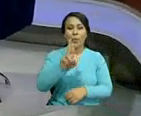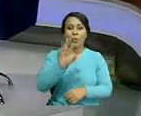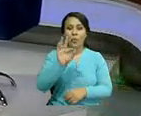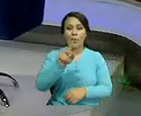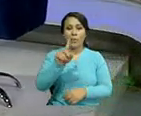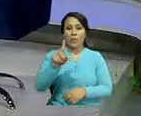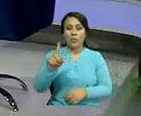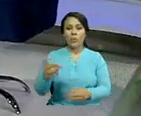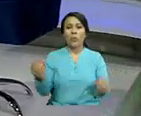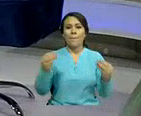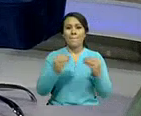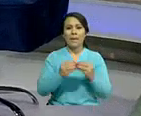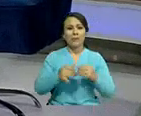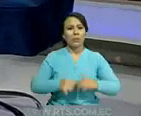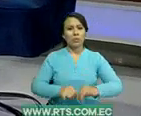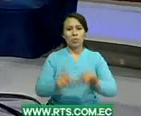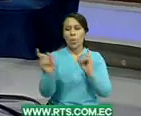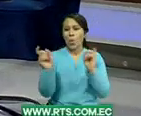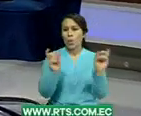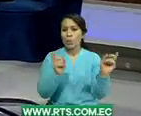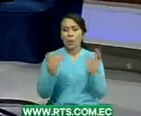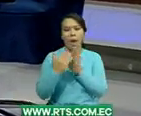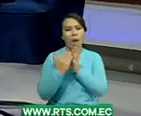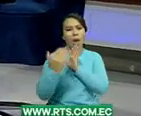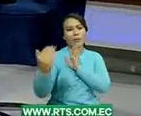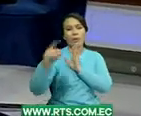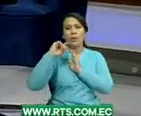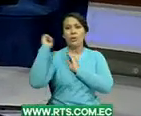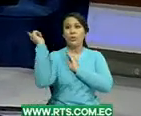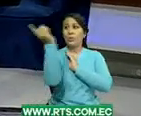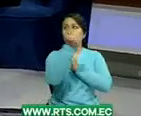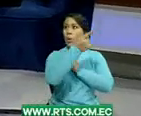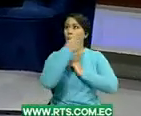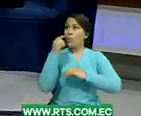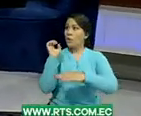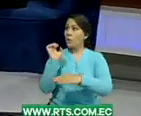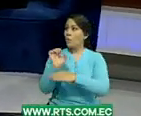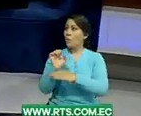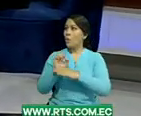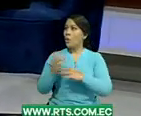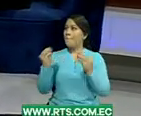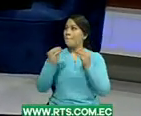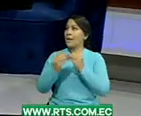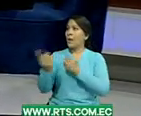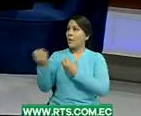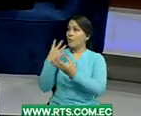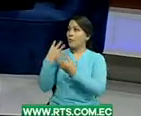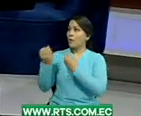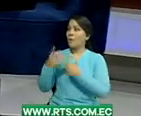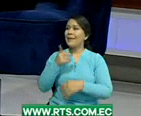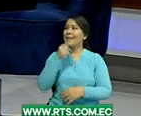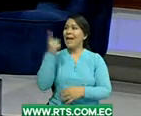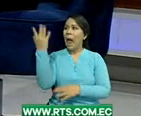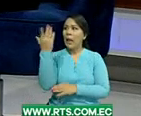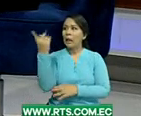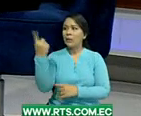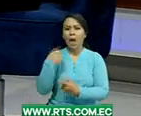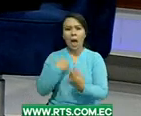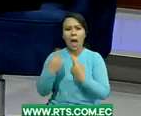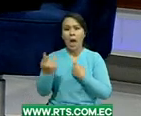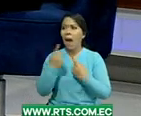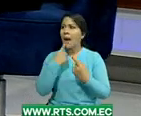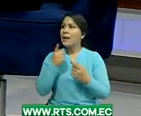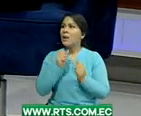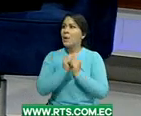se repotencia con la ampliación de la red nacional troncalizada. Para poder conocer el alcance de esta medida,